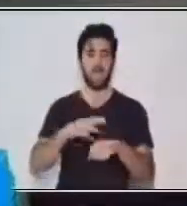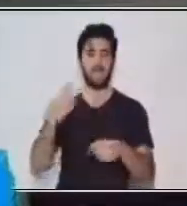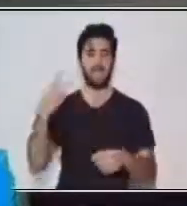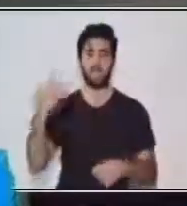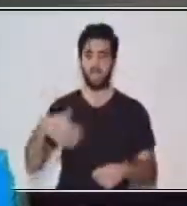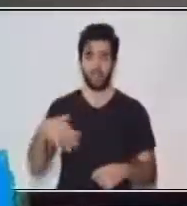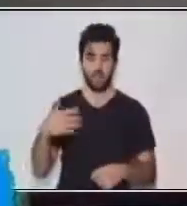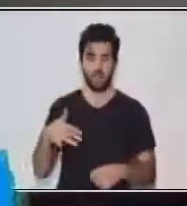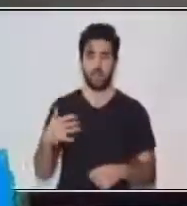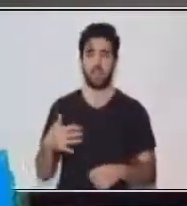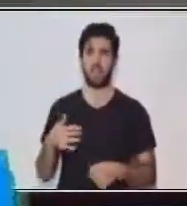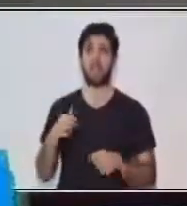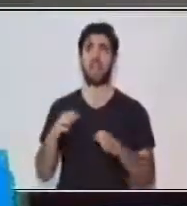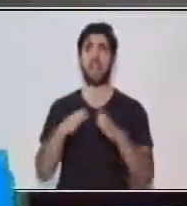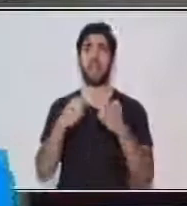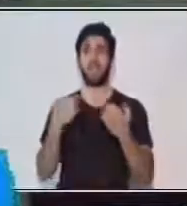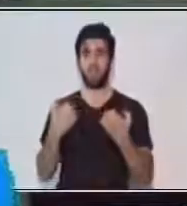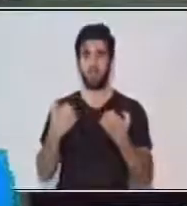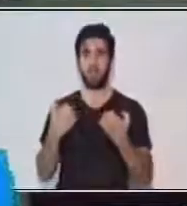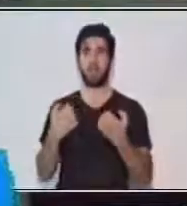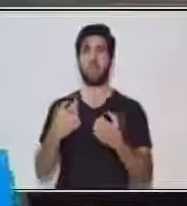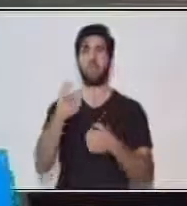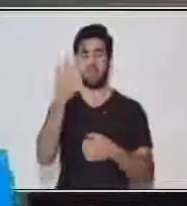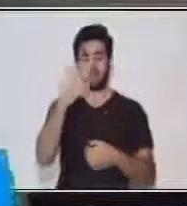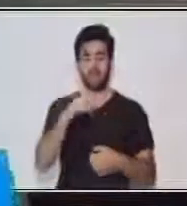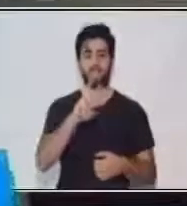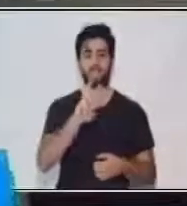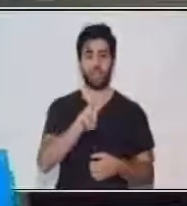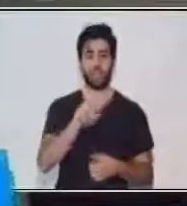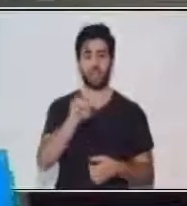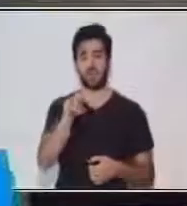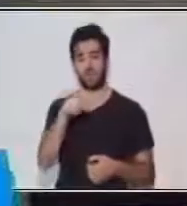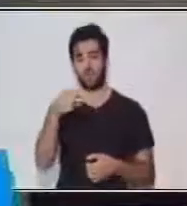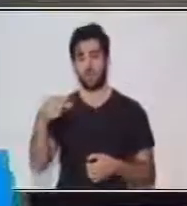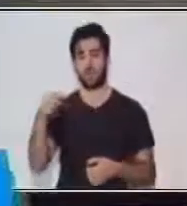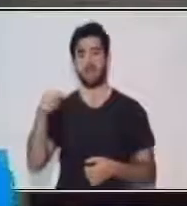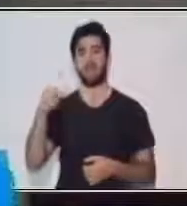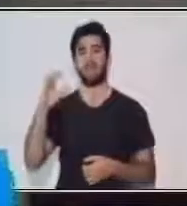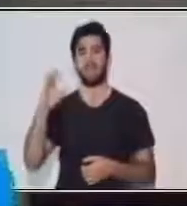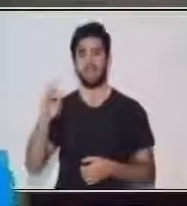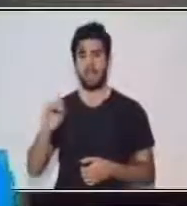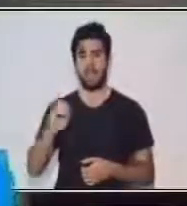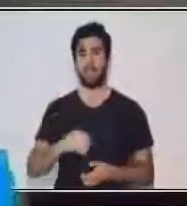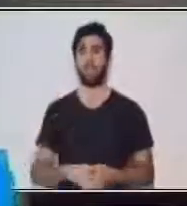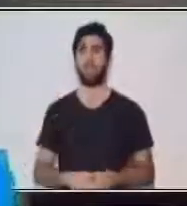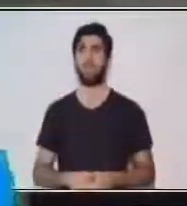arriba y entonces la velocidad es 0.